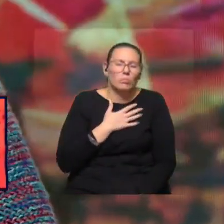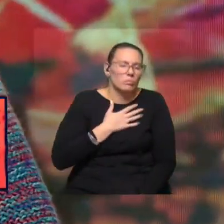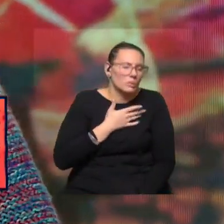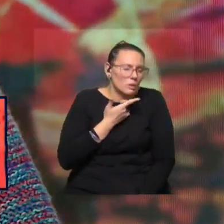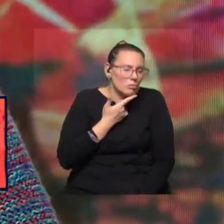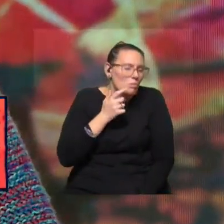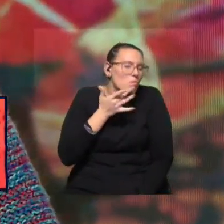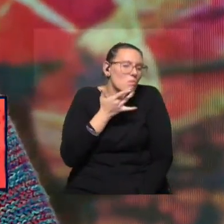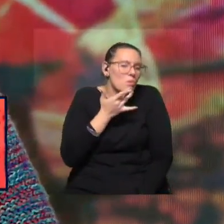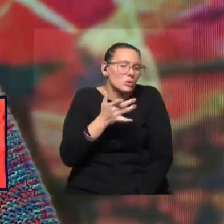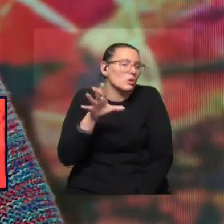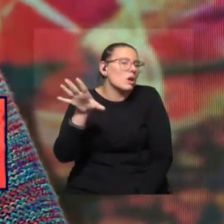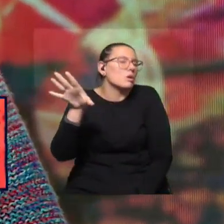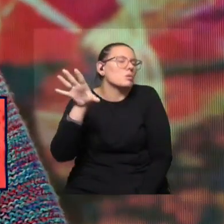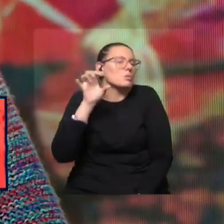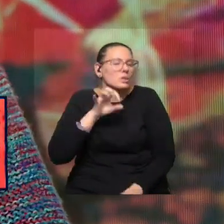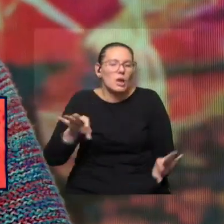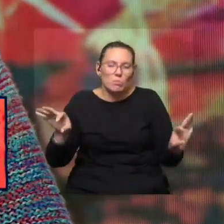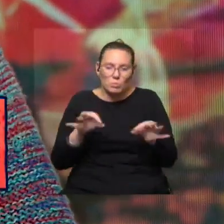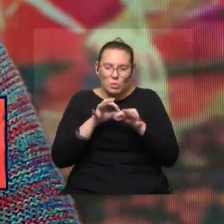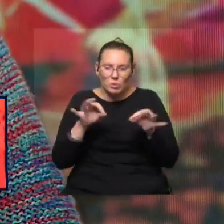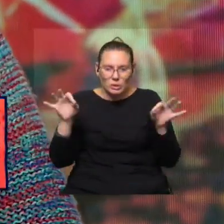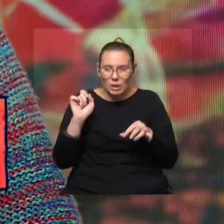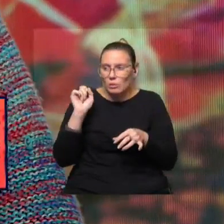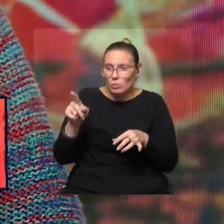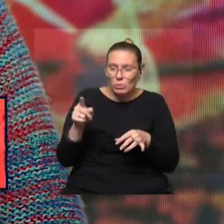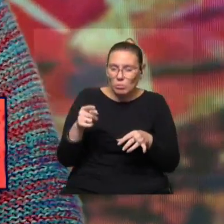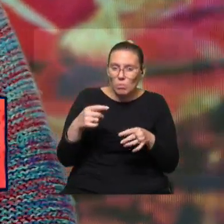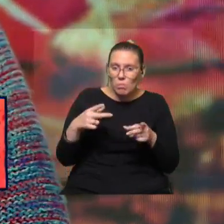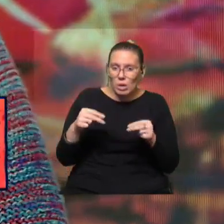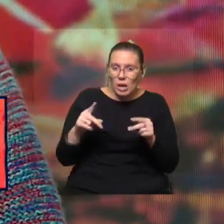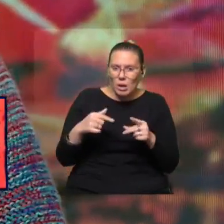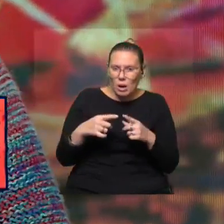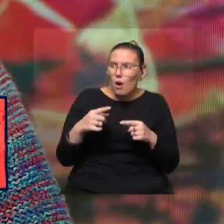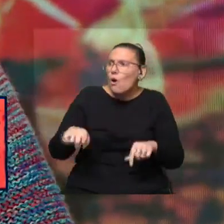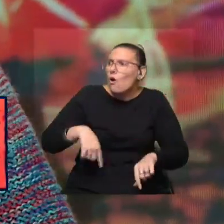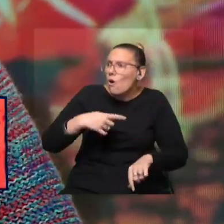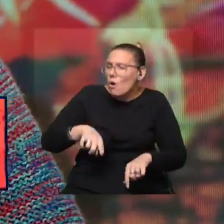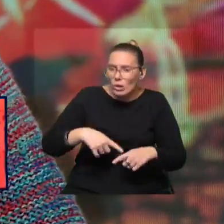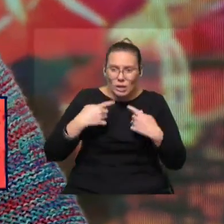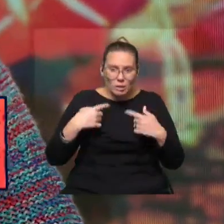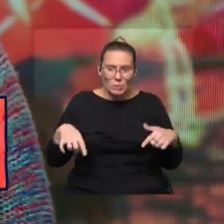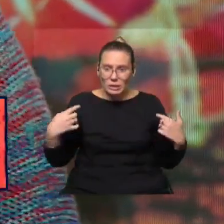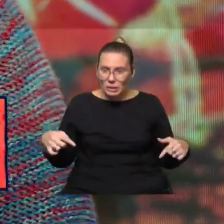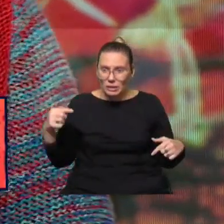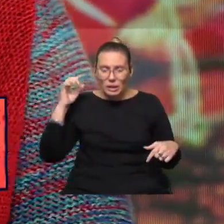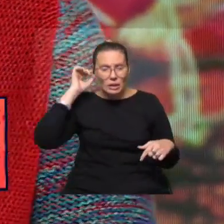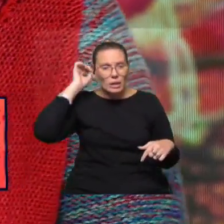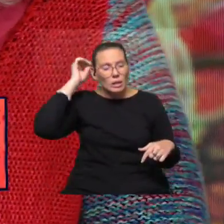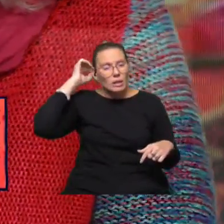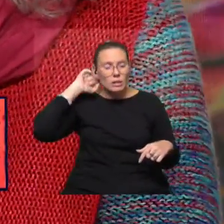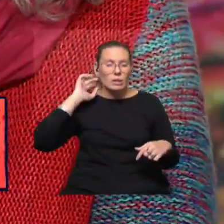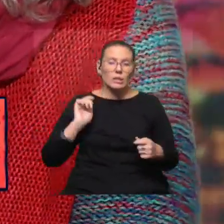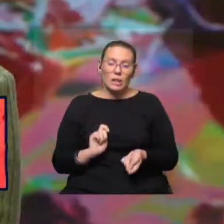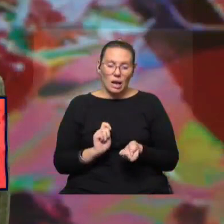sentirlos improvisar y todo lo que hacían Yo decía tenemos mate horas de material porque y te